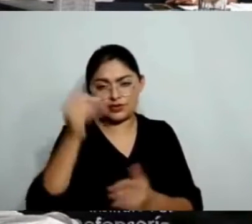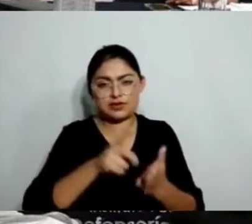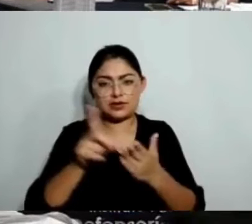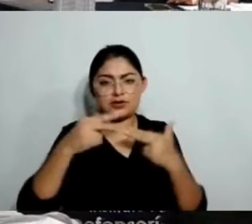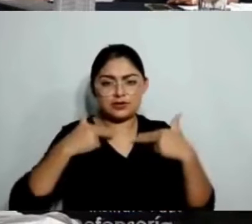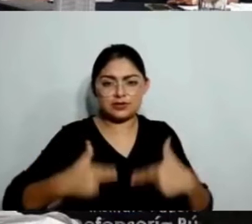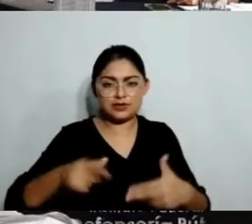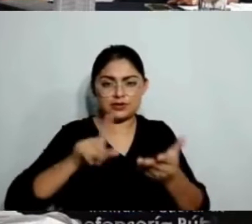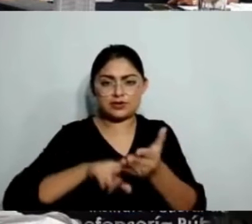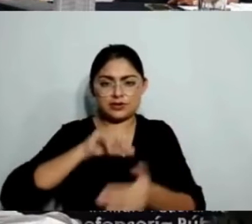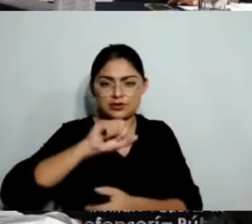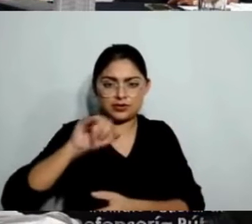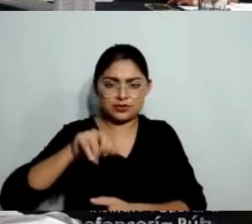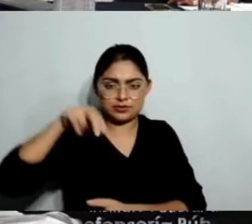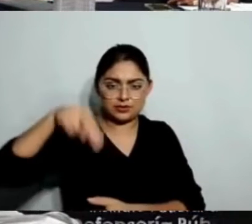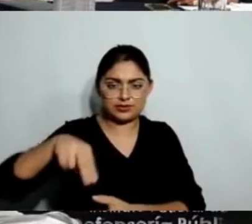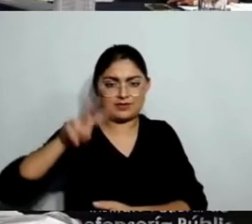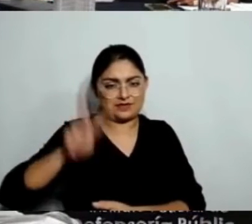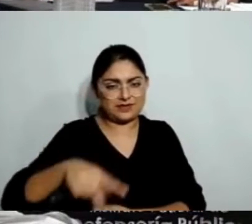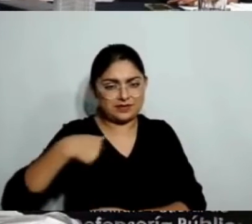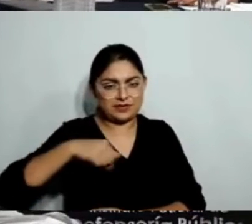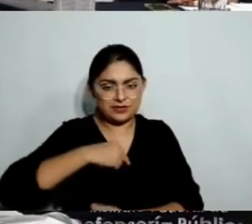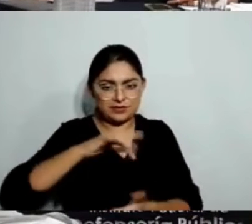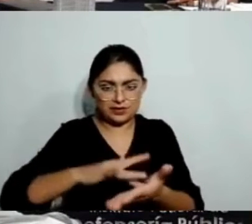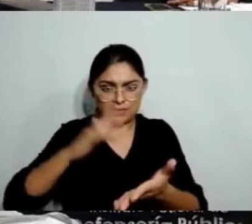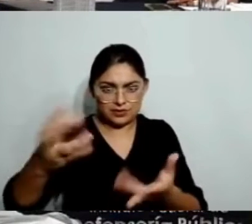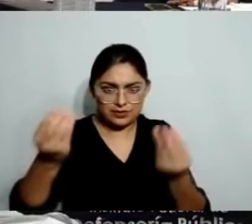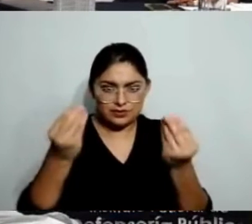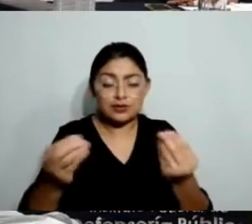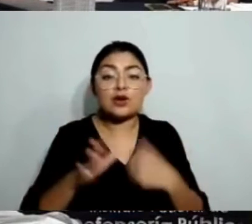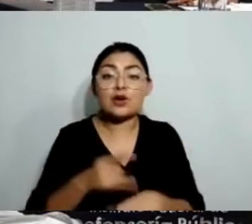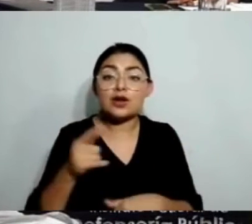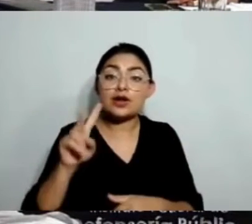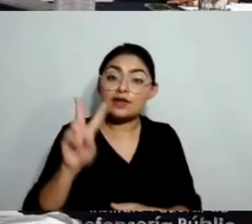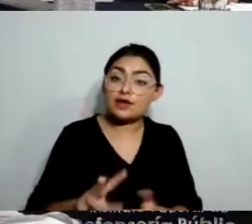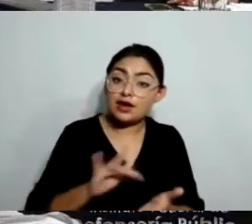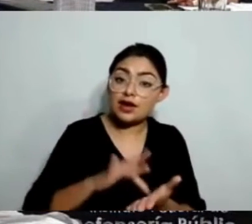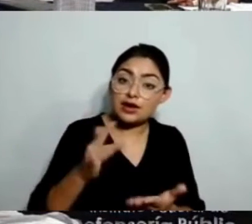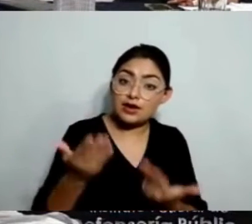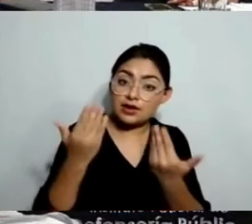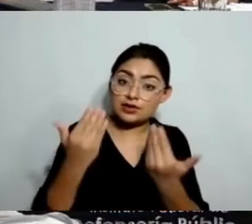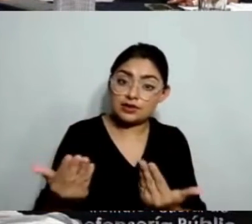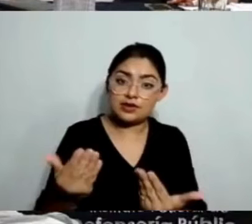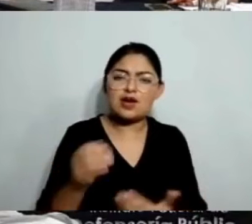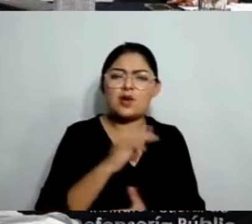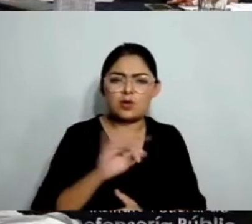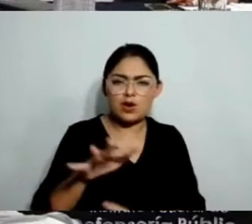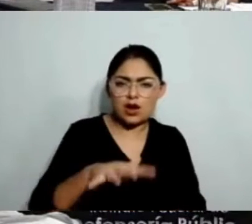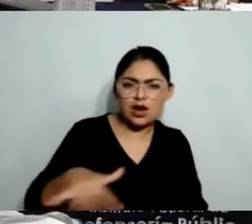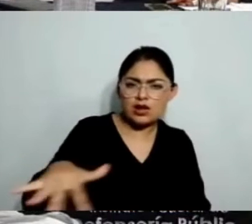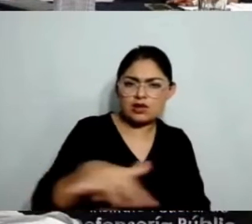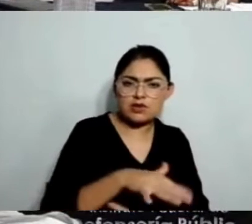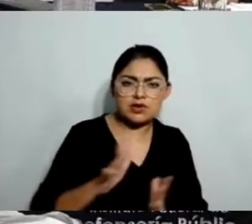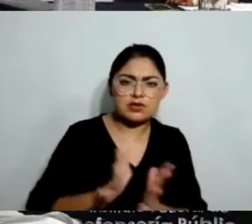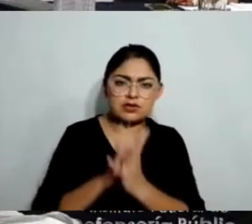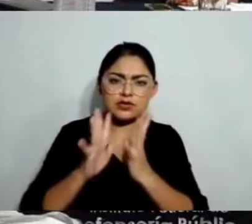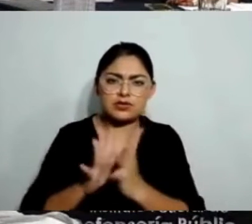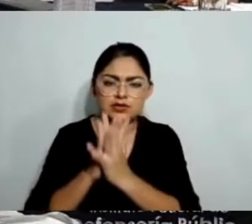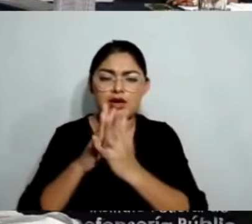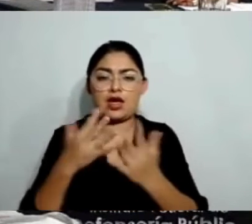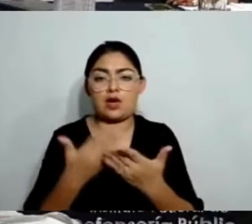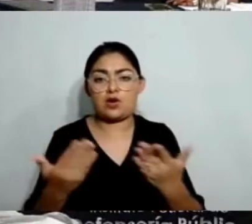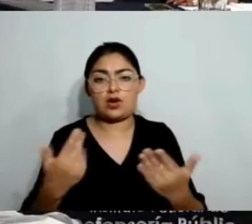verdad es que sí agradecemos mucho Ale porque Gracias a ti se generan Estos espacios y bueno eres una de las grandes